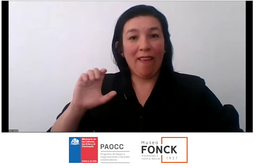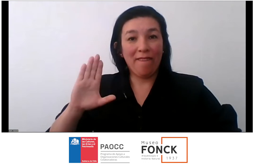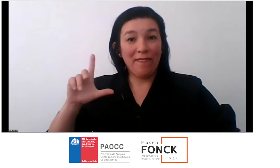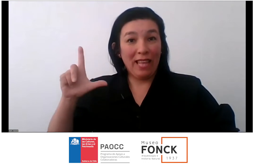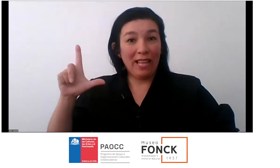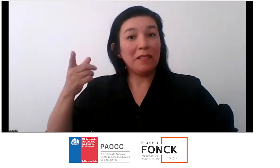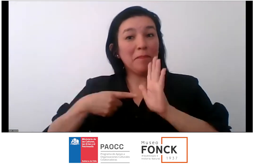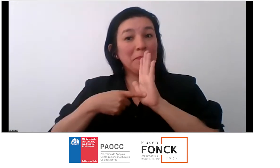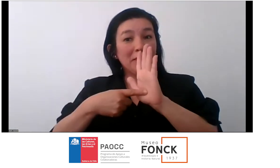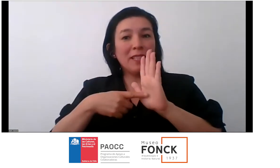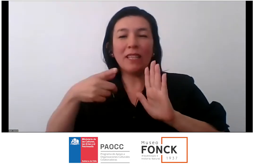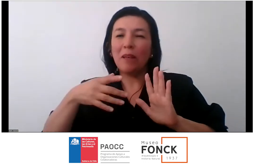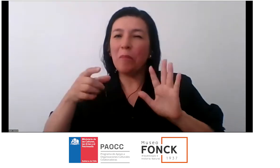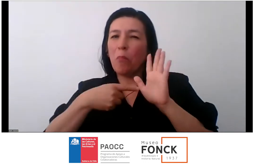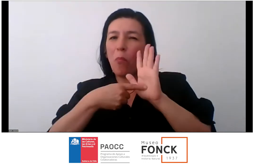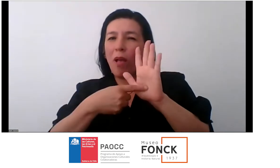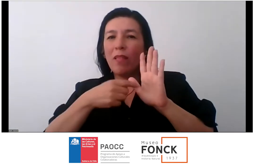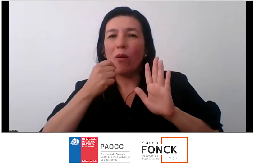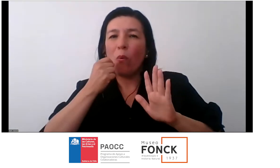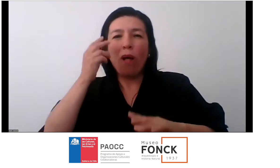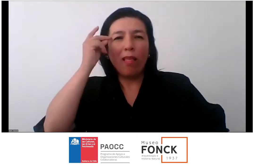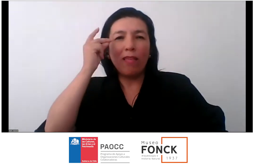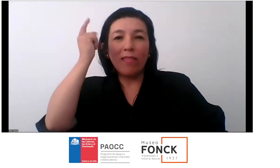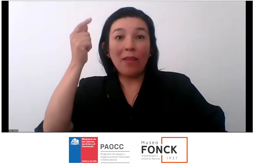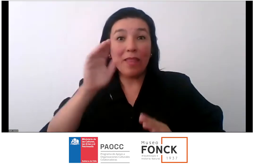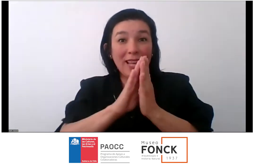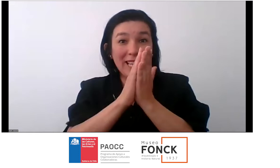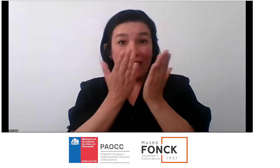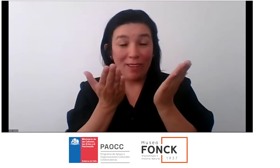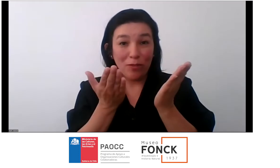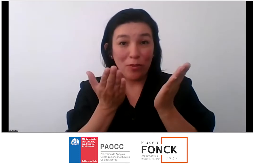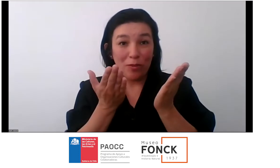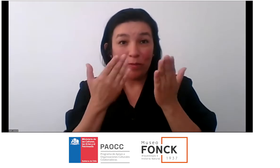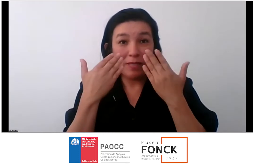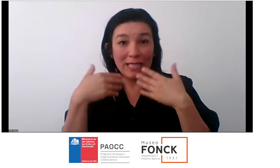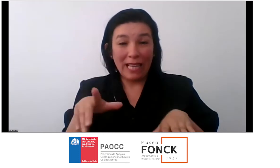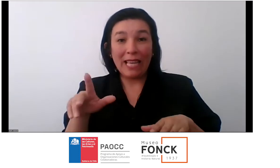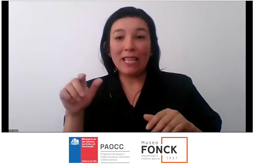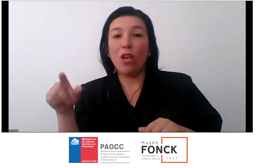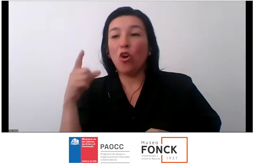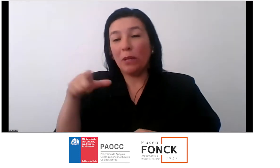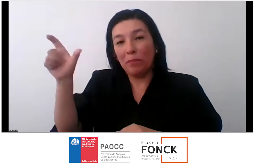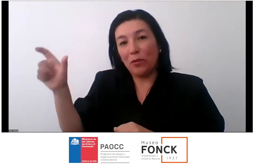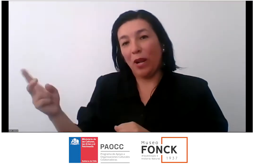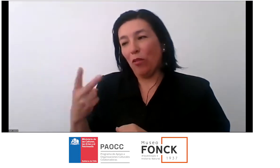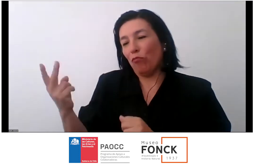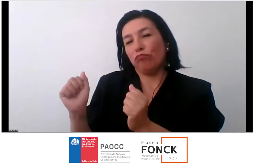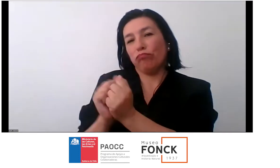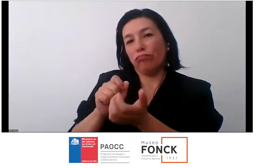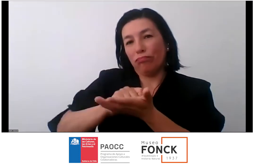nos muestre cuál fue su iniciativa con el libro del cual es coautora.